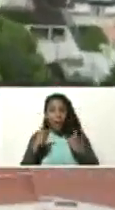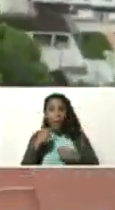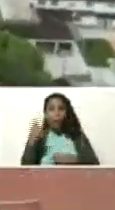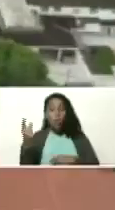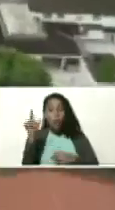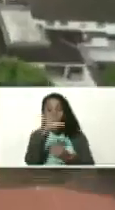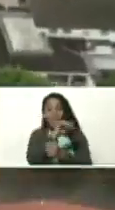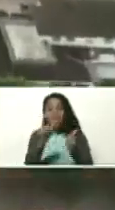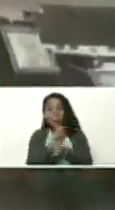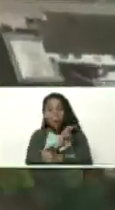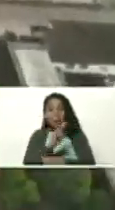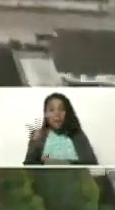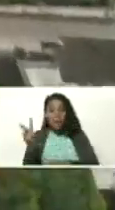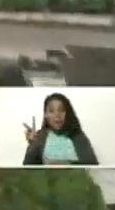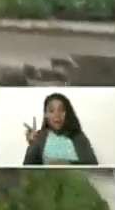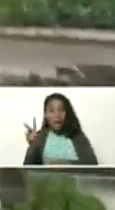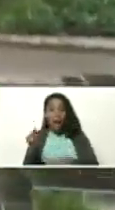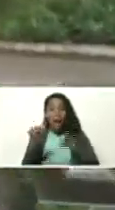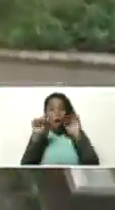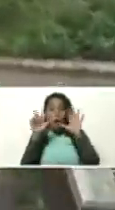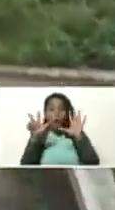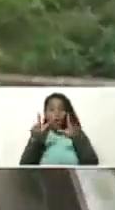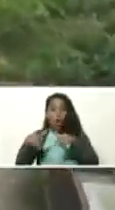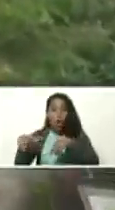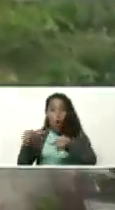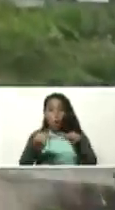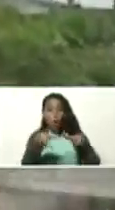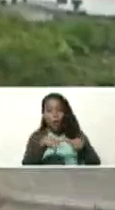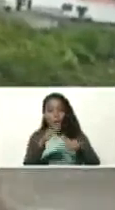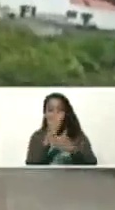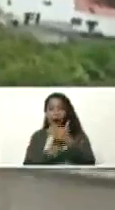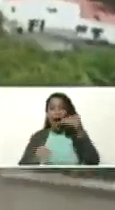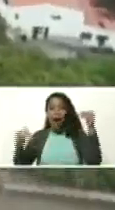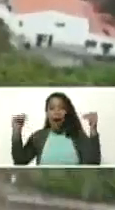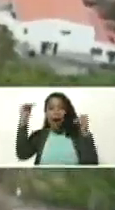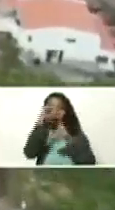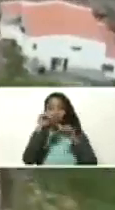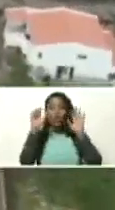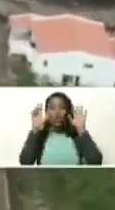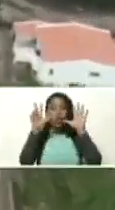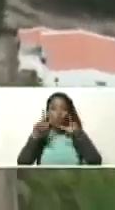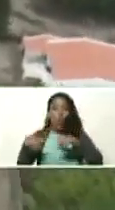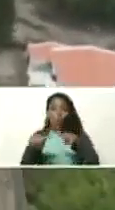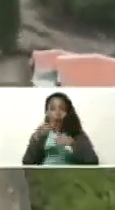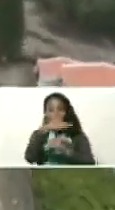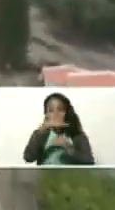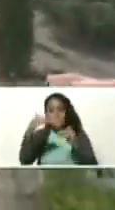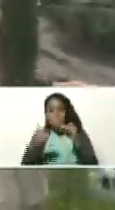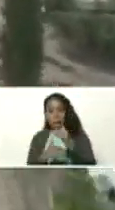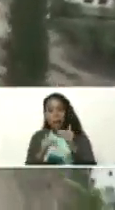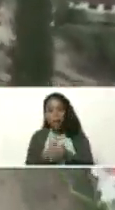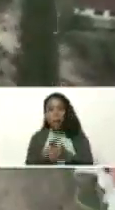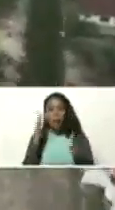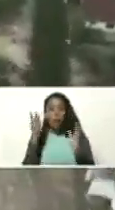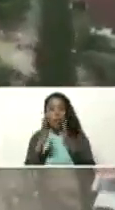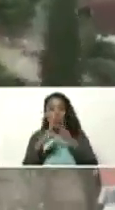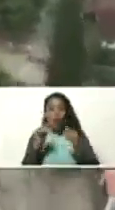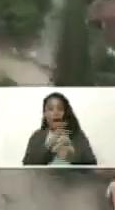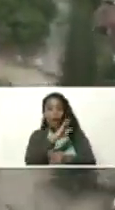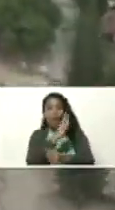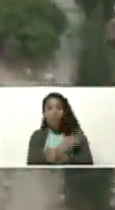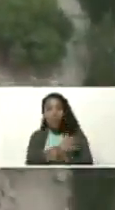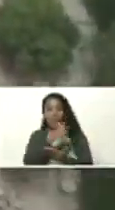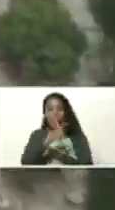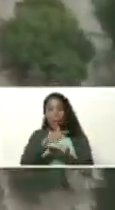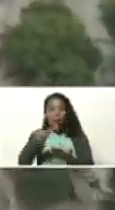vicepresidenta, dividió en 8 sectores en la parte alta y 8 sectores en la parte baja, con toda la Fuerza Armada